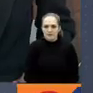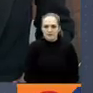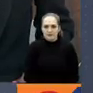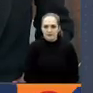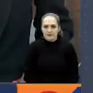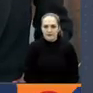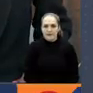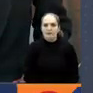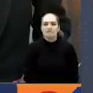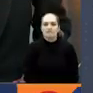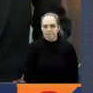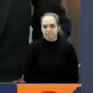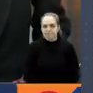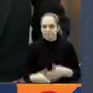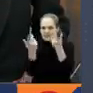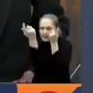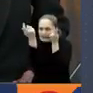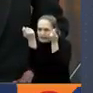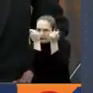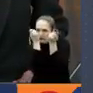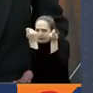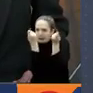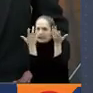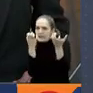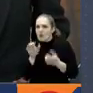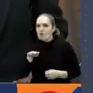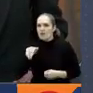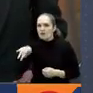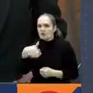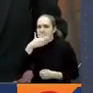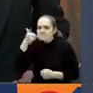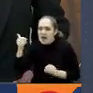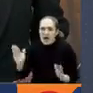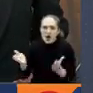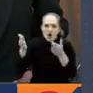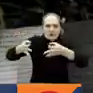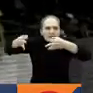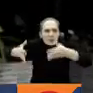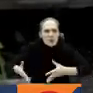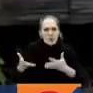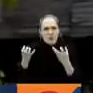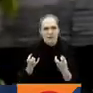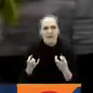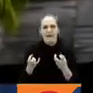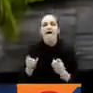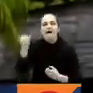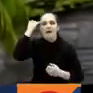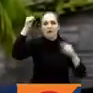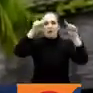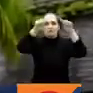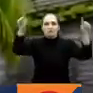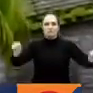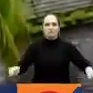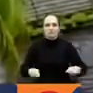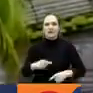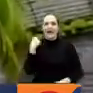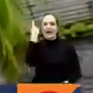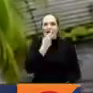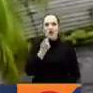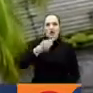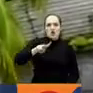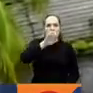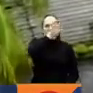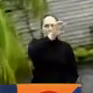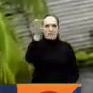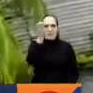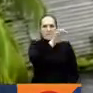Para avanzar con la estrategia de seguridad en Buenaventura, la policía dio a conocer el cartel de los 12 delincuentes más